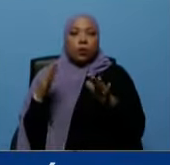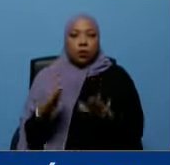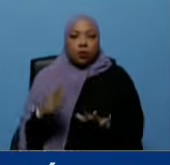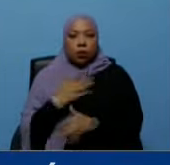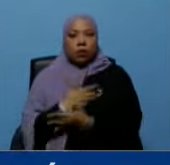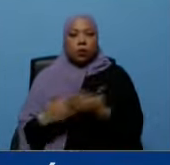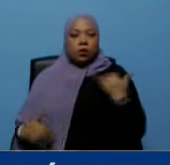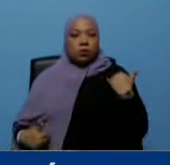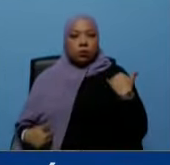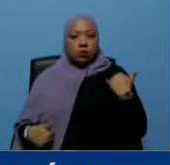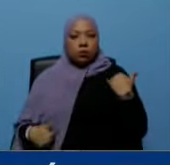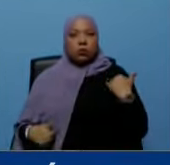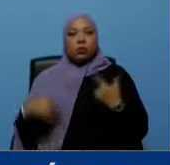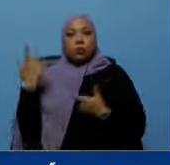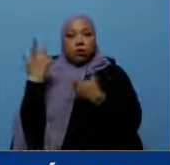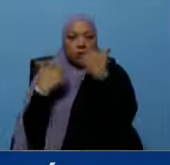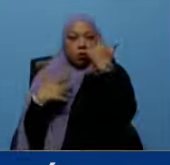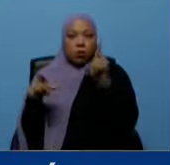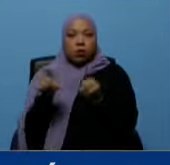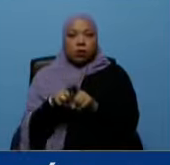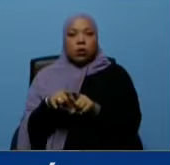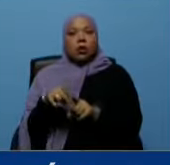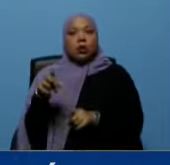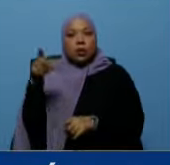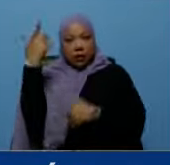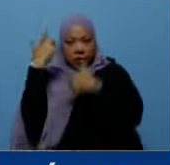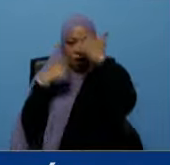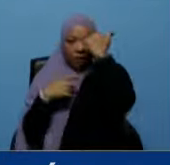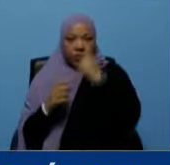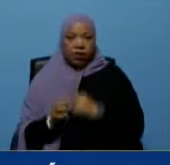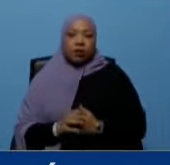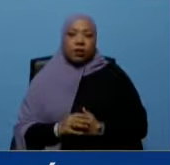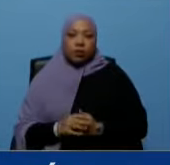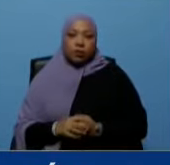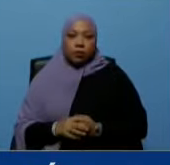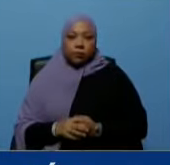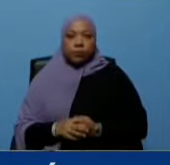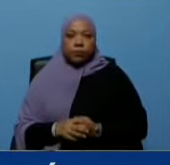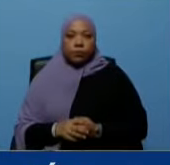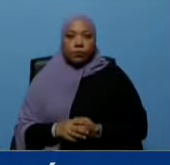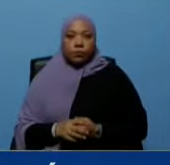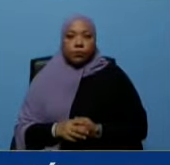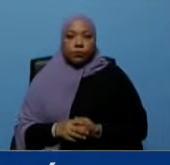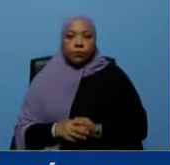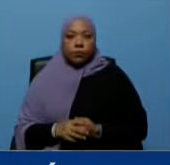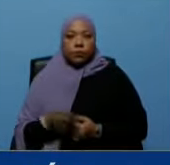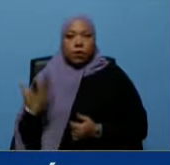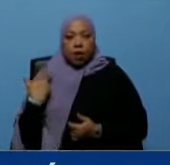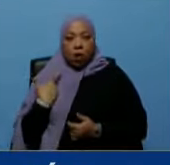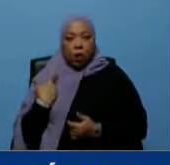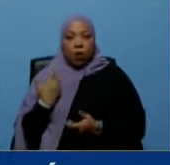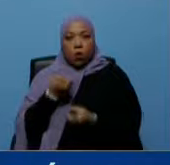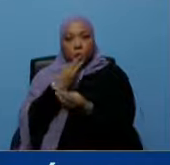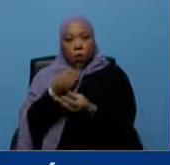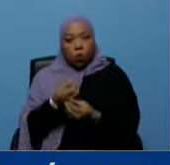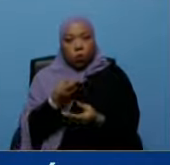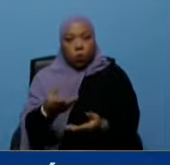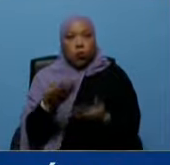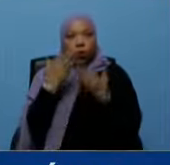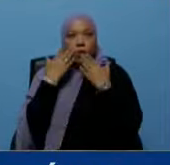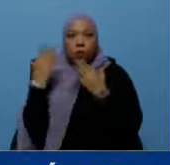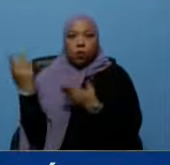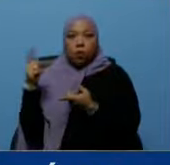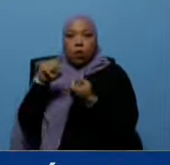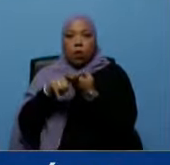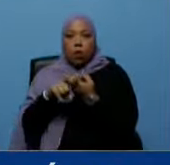nuestro presidente comandante eterno Hugo Rafael Chávez Frías. Le comparto el doctor